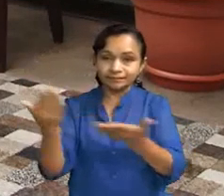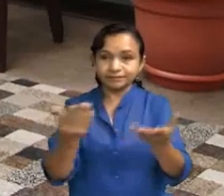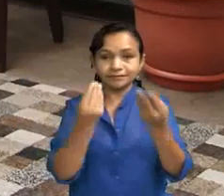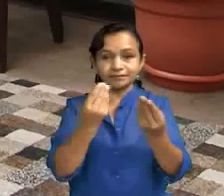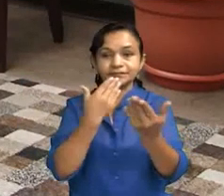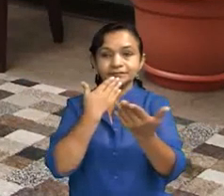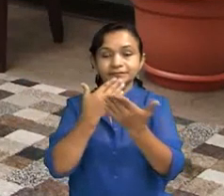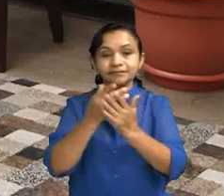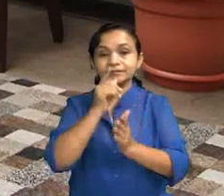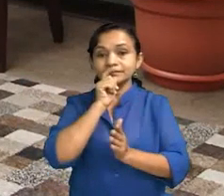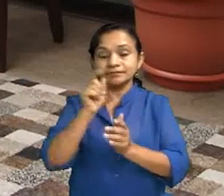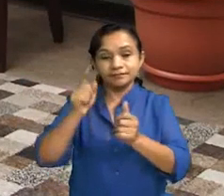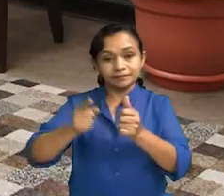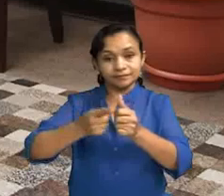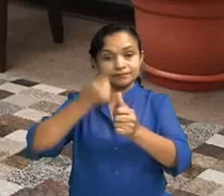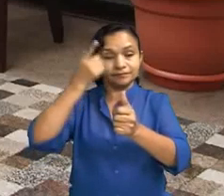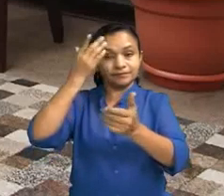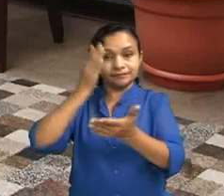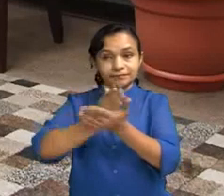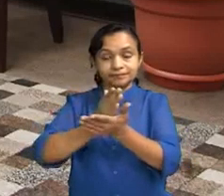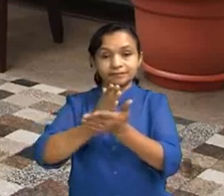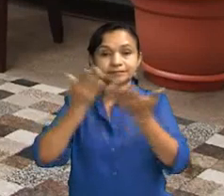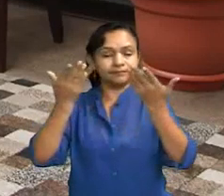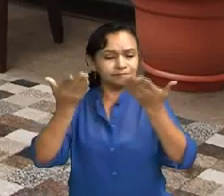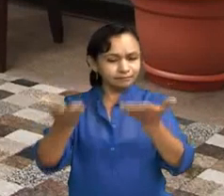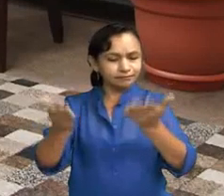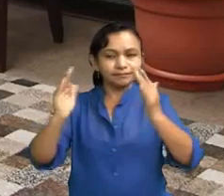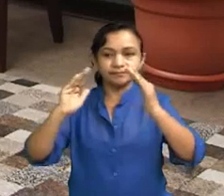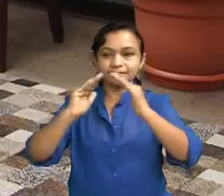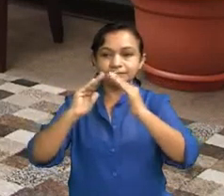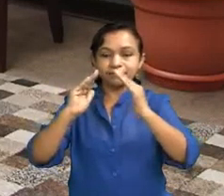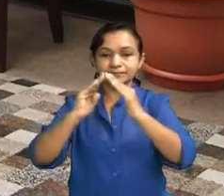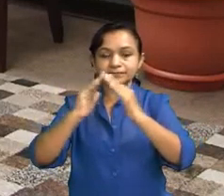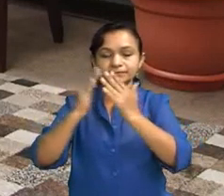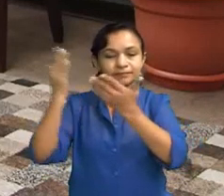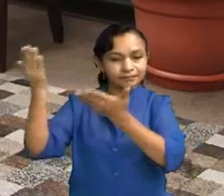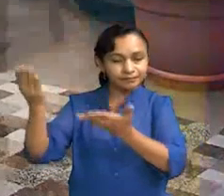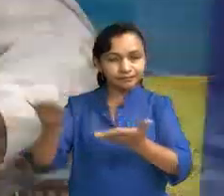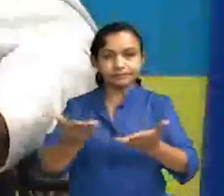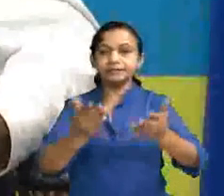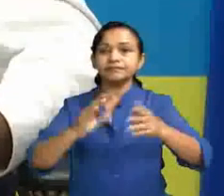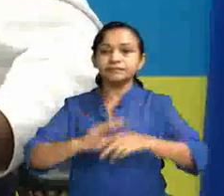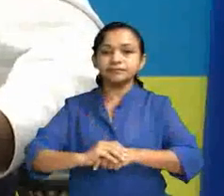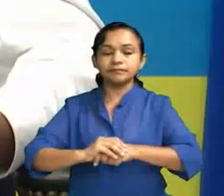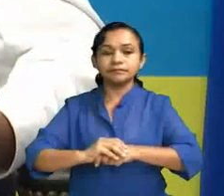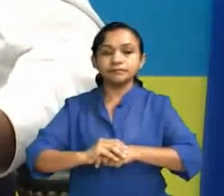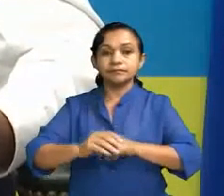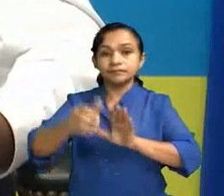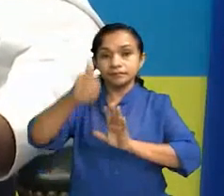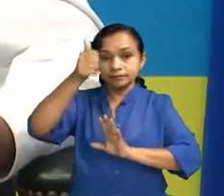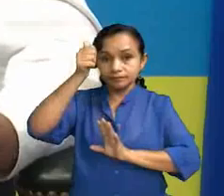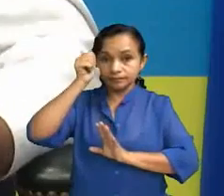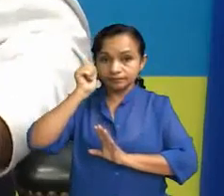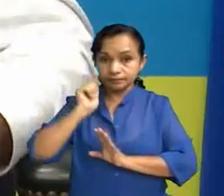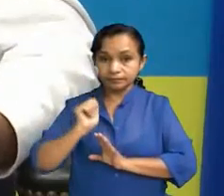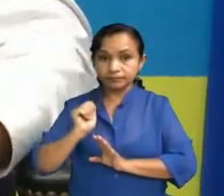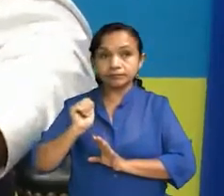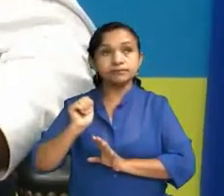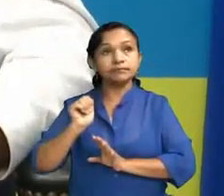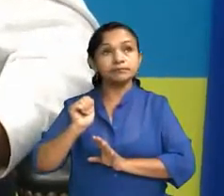Mucho gusto. Bueno. Primera vez que está en el programa, así que siéntese como en su casa y muy bienvenida. Ayer, compañera,